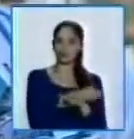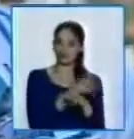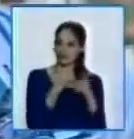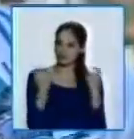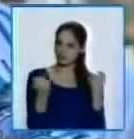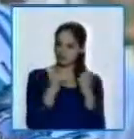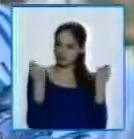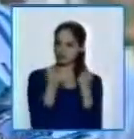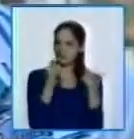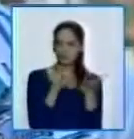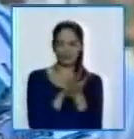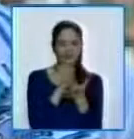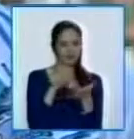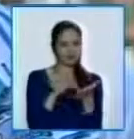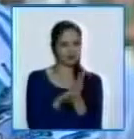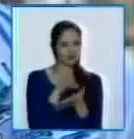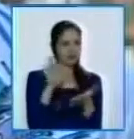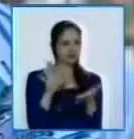muy tranquilo.